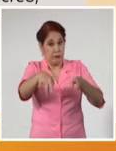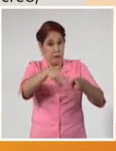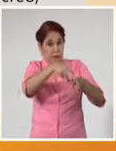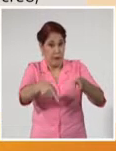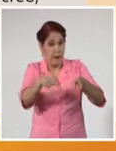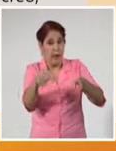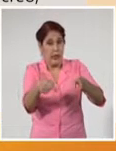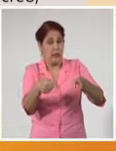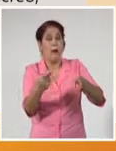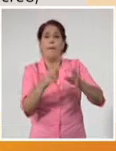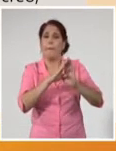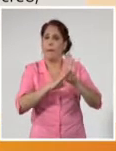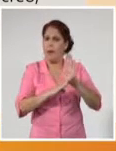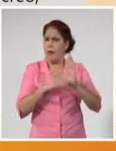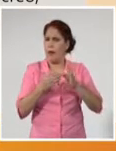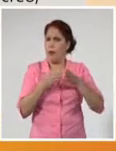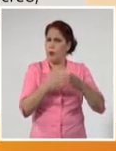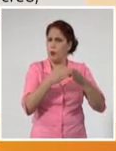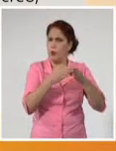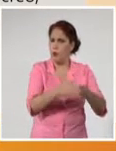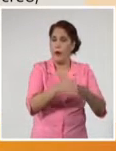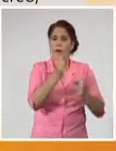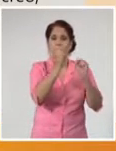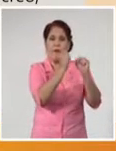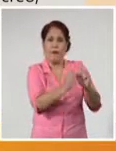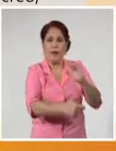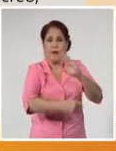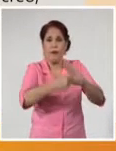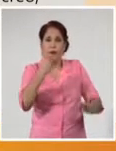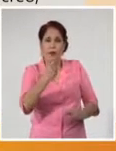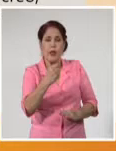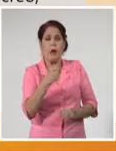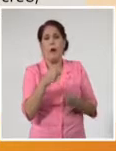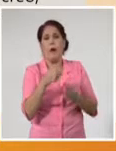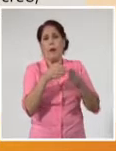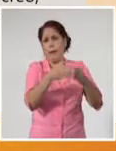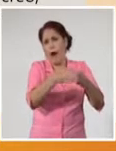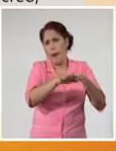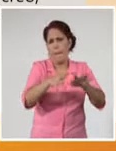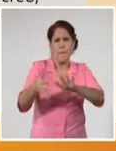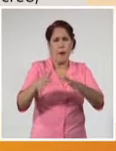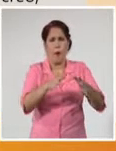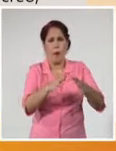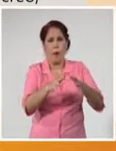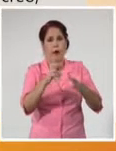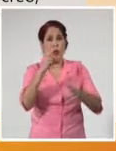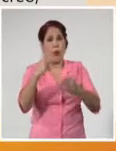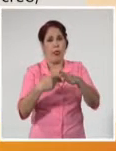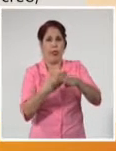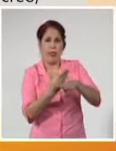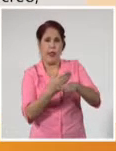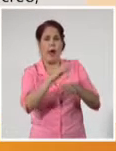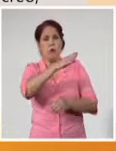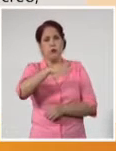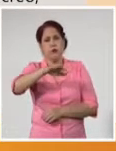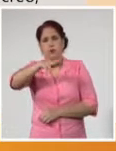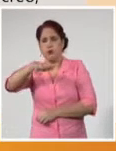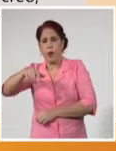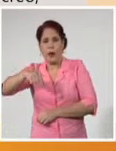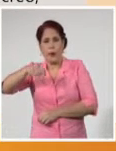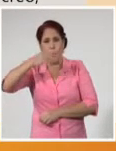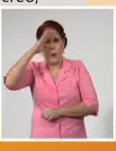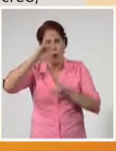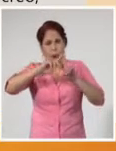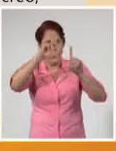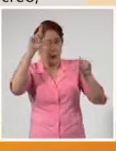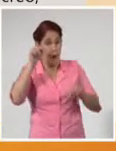exentas de estas medidas las tripulaciones que permanezcan por menos de 48 horas en el territorio nacional,